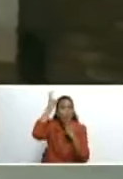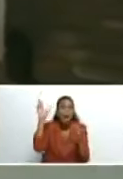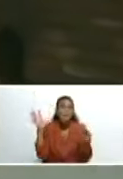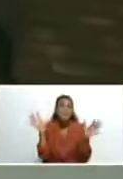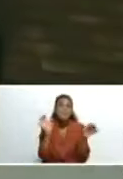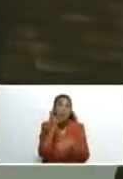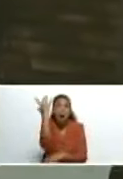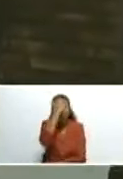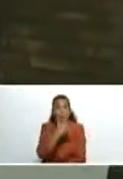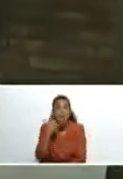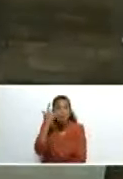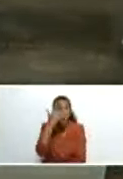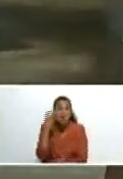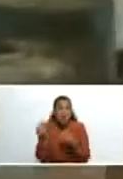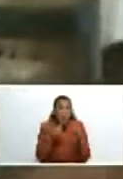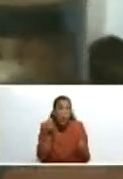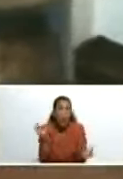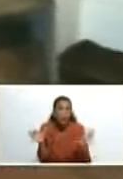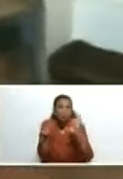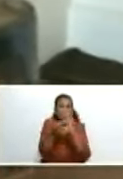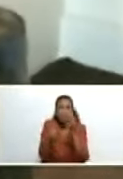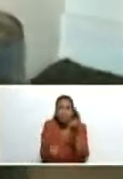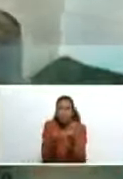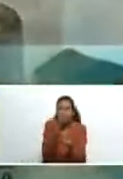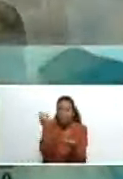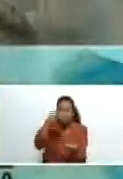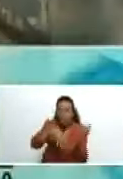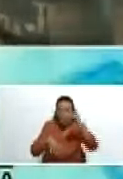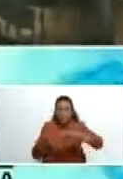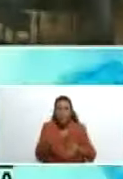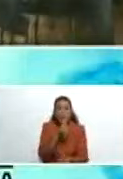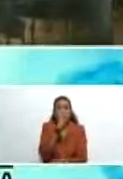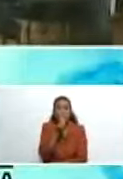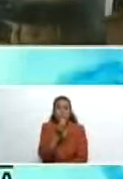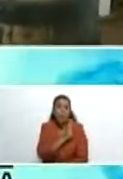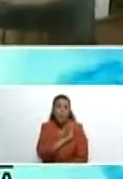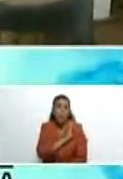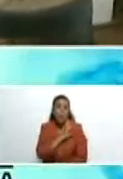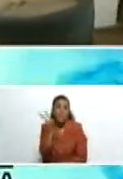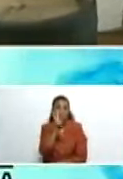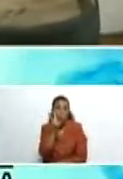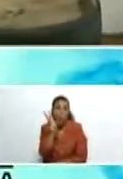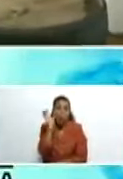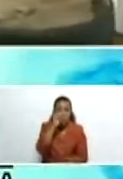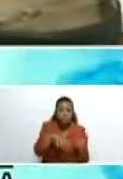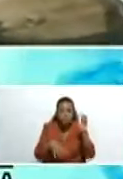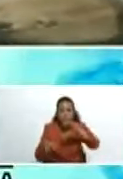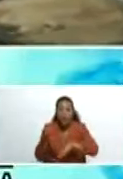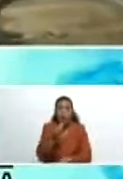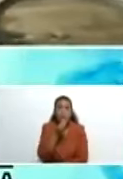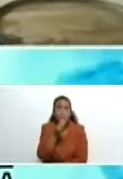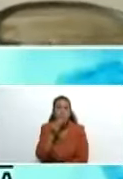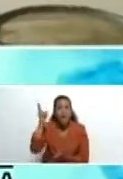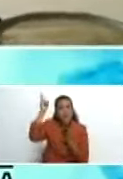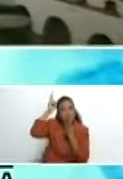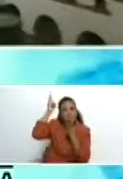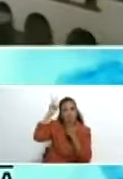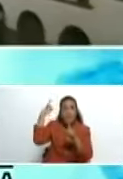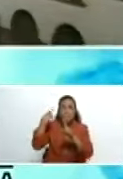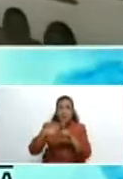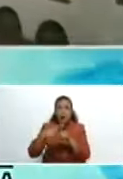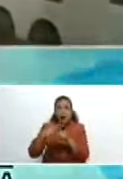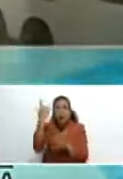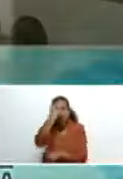cultura. Interesante esa reflexión que hace. Ernesto, ¿qué me dices de todas estas reflexiones que compartimos hoy? 12 de